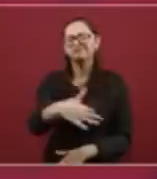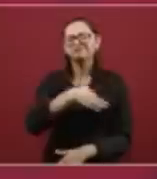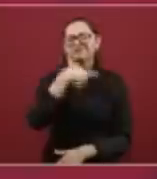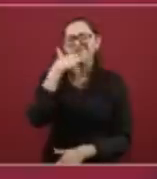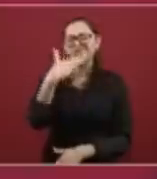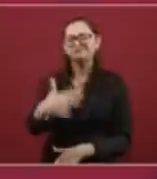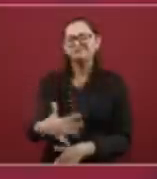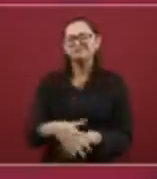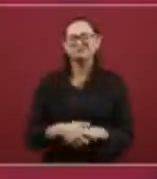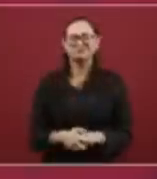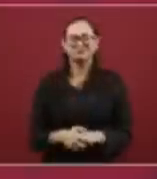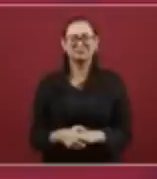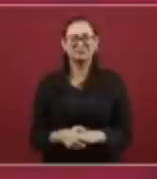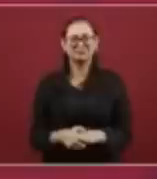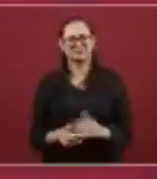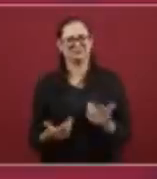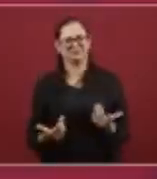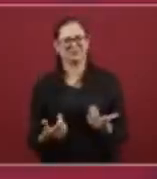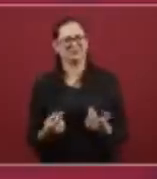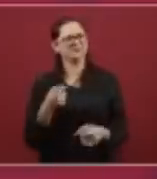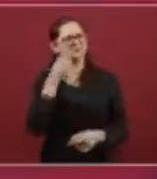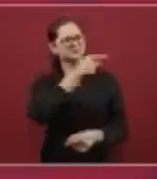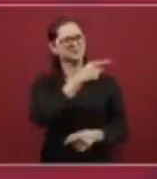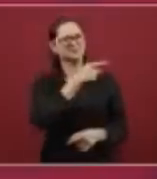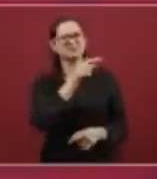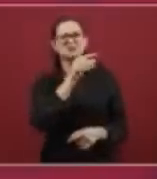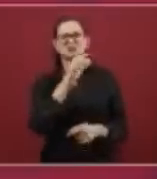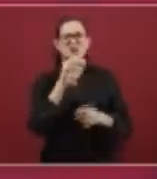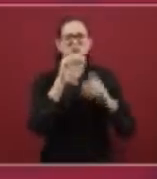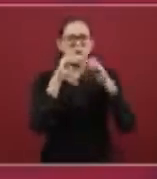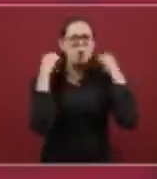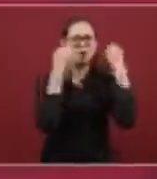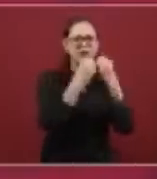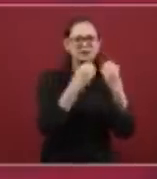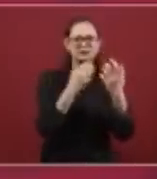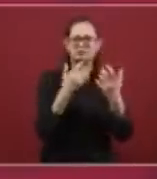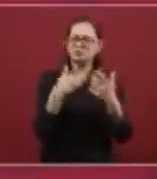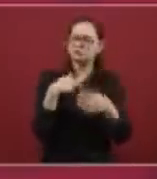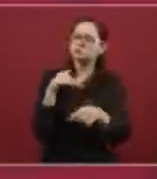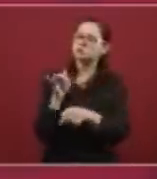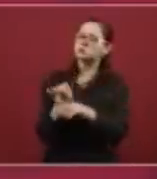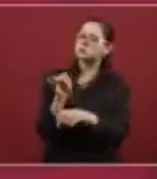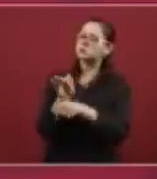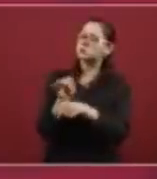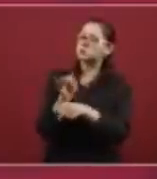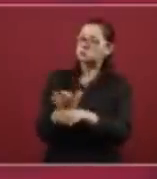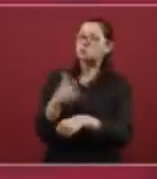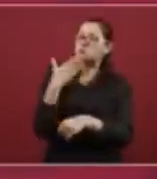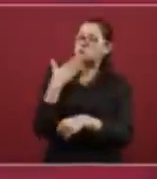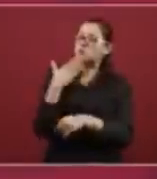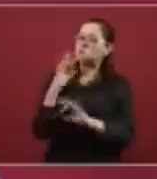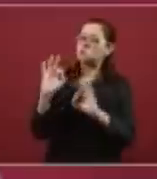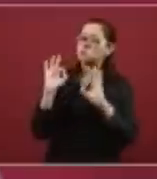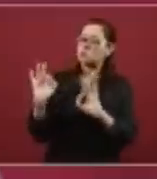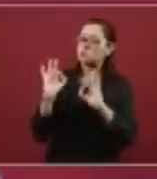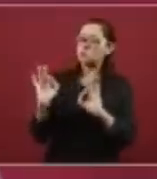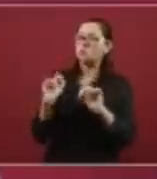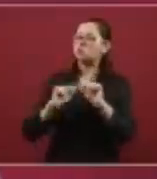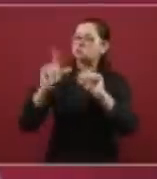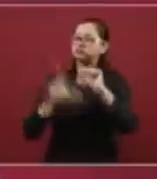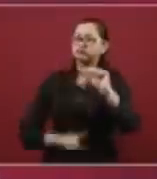Entonces, avalar de que ese contrato es bueno para la